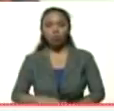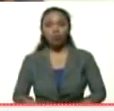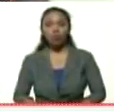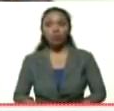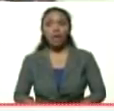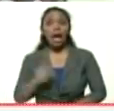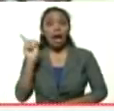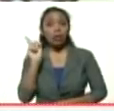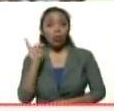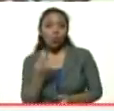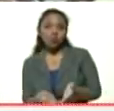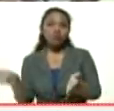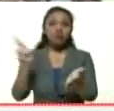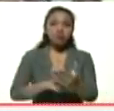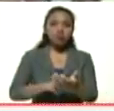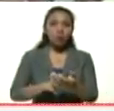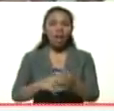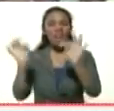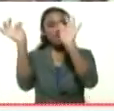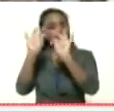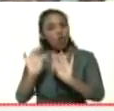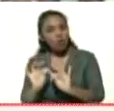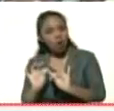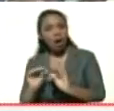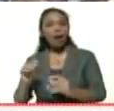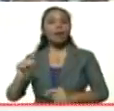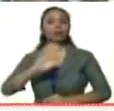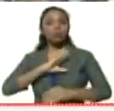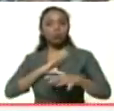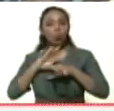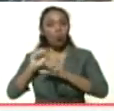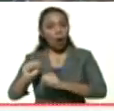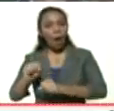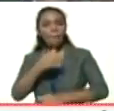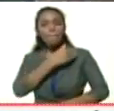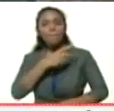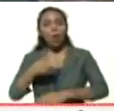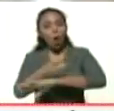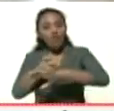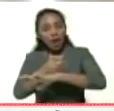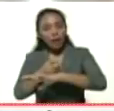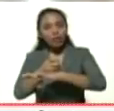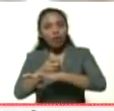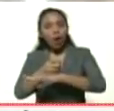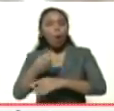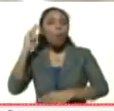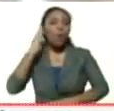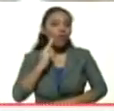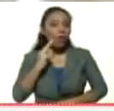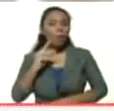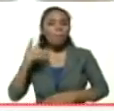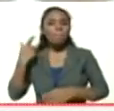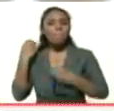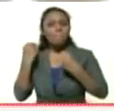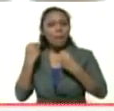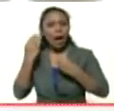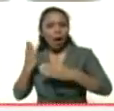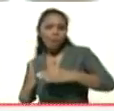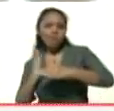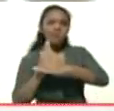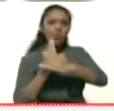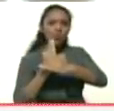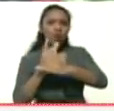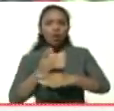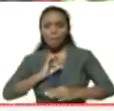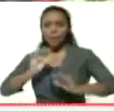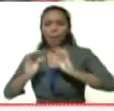han ratificado que las medidas que ha tomado el gobierno bolivariano para la contención de la infección por COVID-19